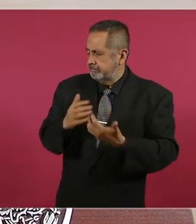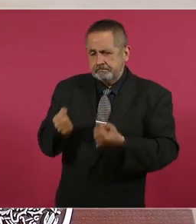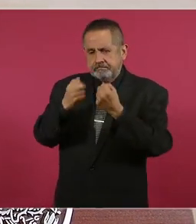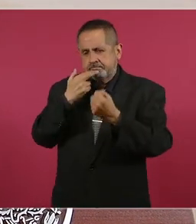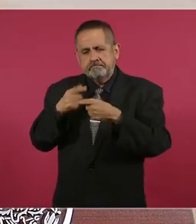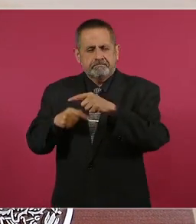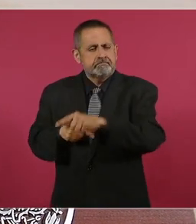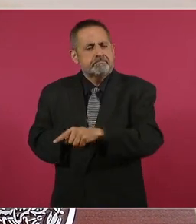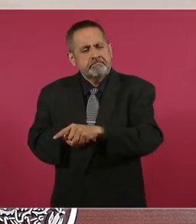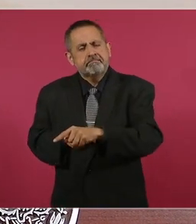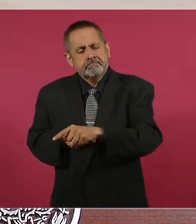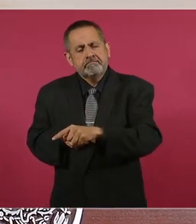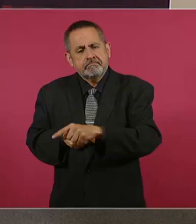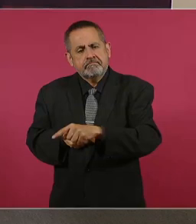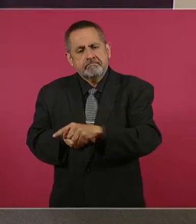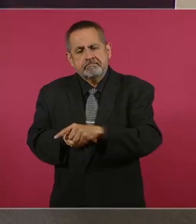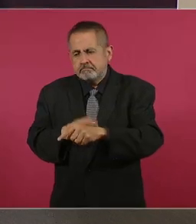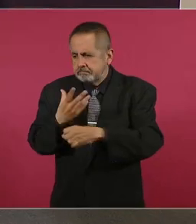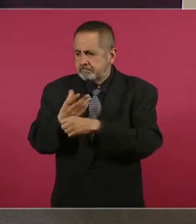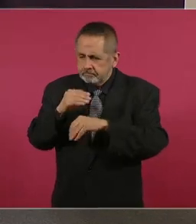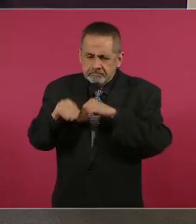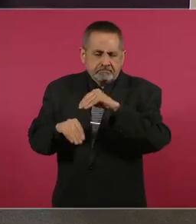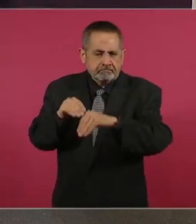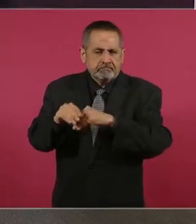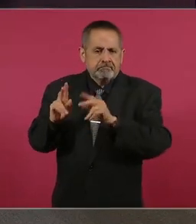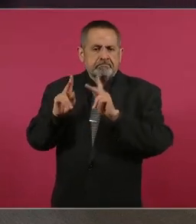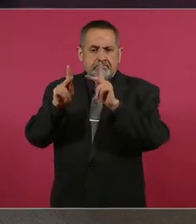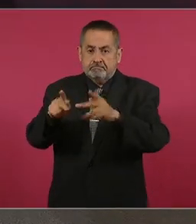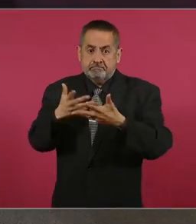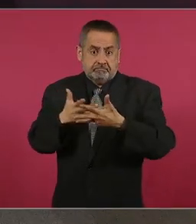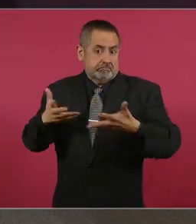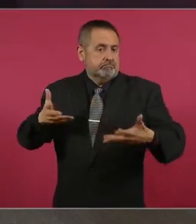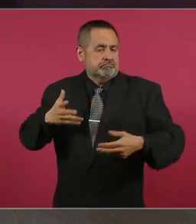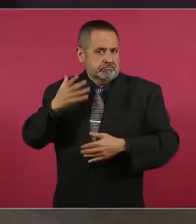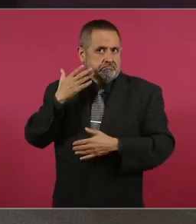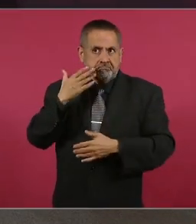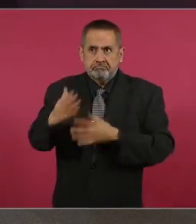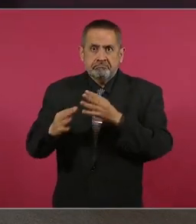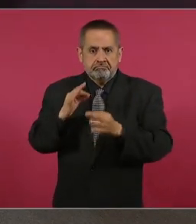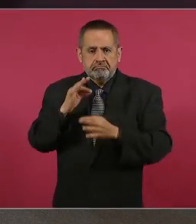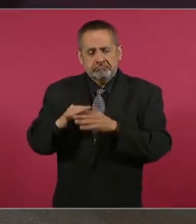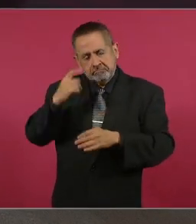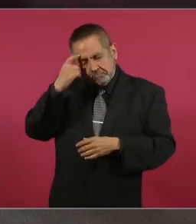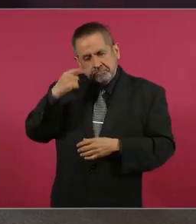Entonces está haciendo este puente, va a ser una gran obra, yo espero